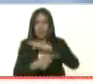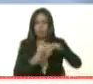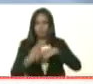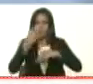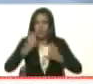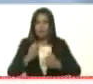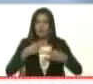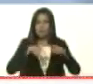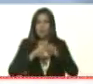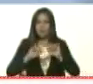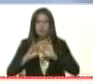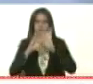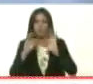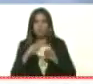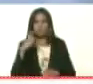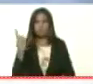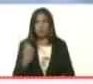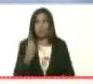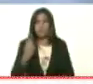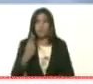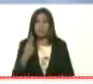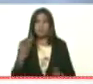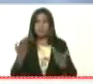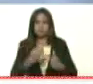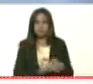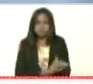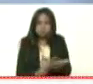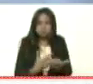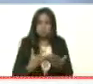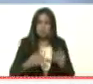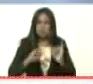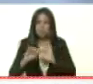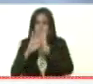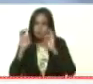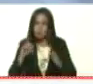revolucionario, bueno, solamente le puede venir por los genes.